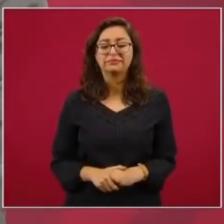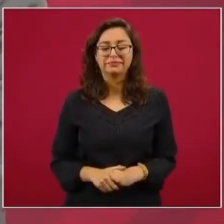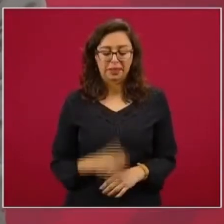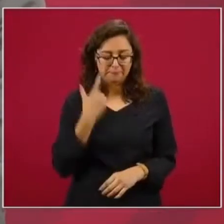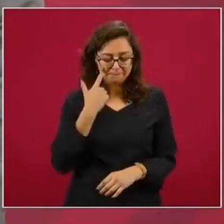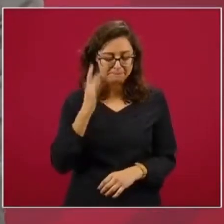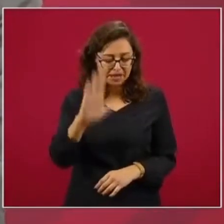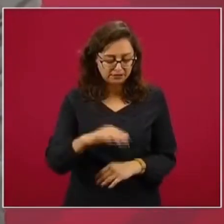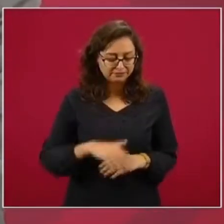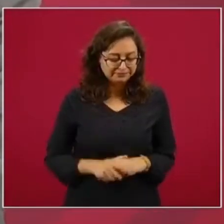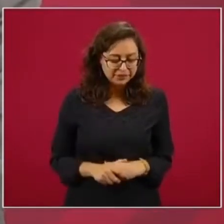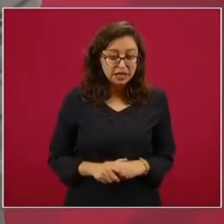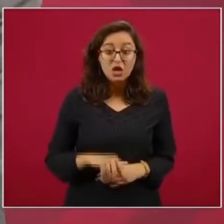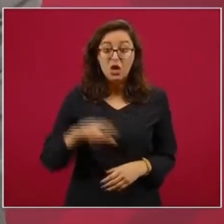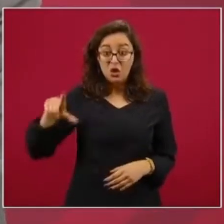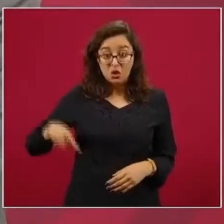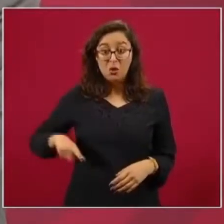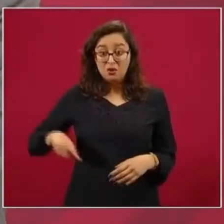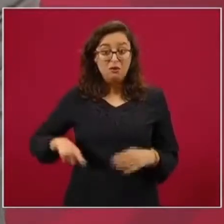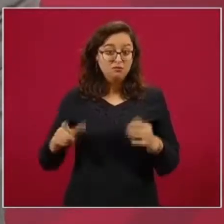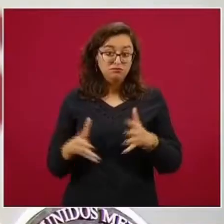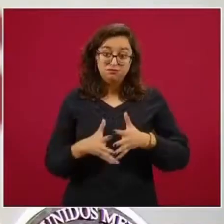es grande,